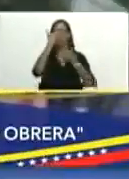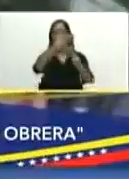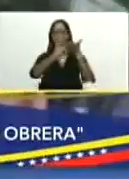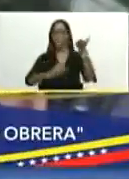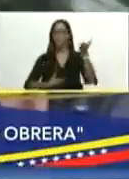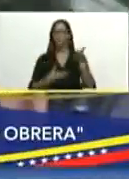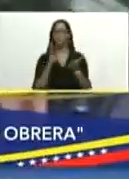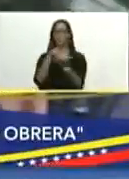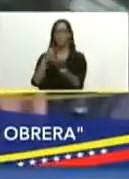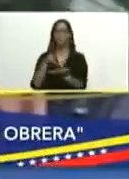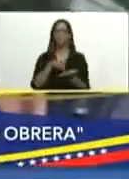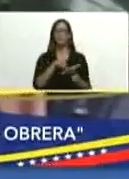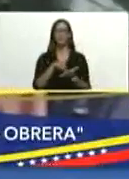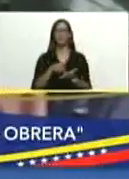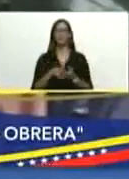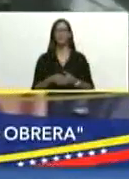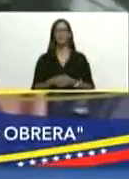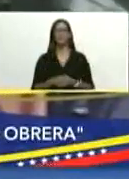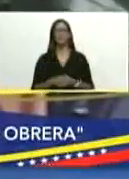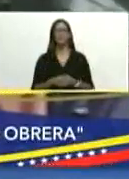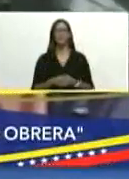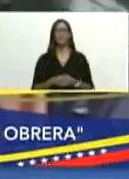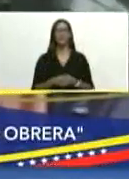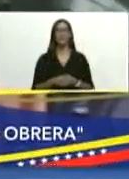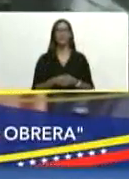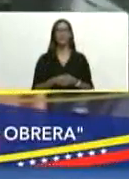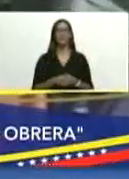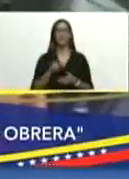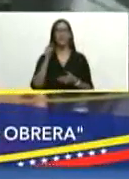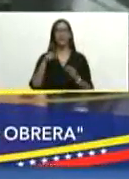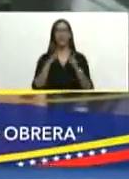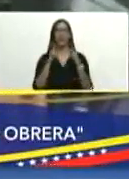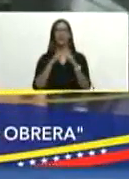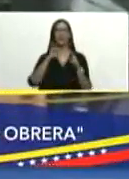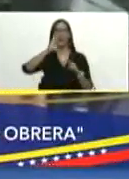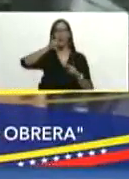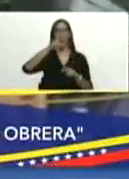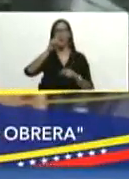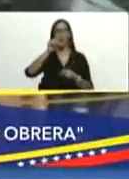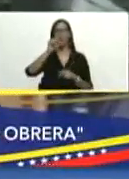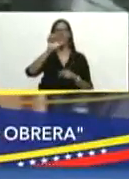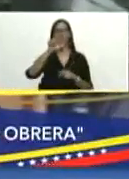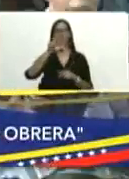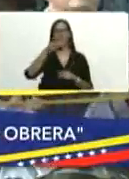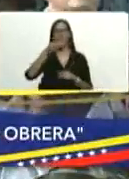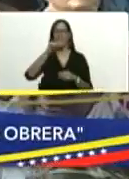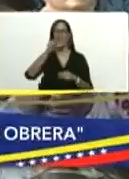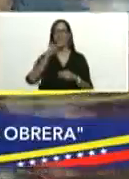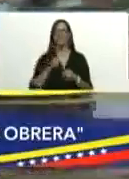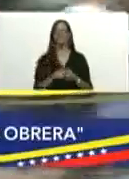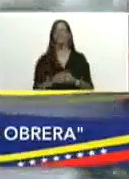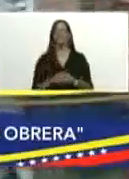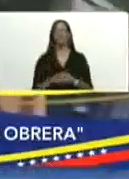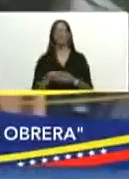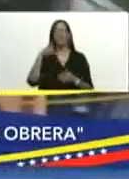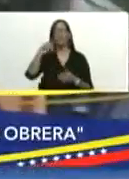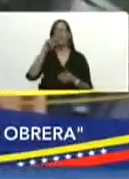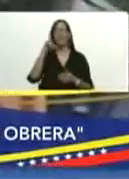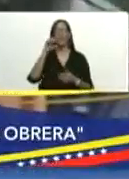Herrera Bin Laden mejor conocido como José Gil y Pedro Perales